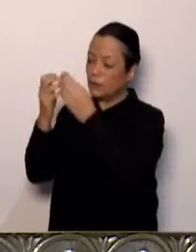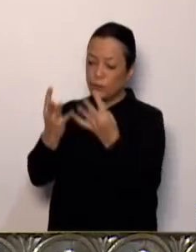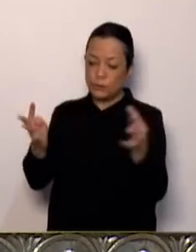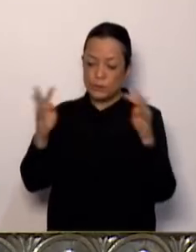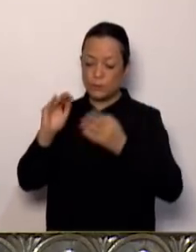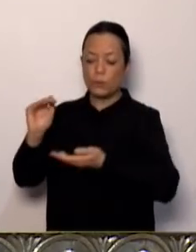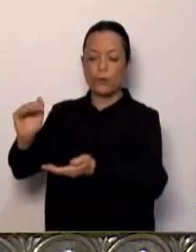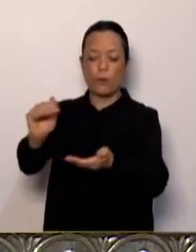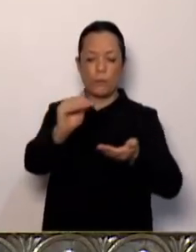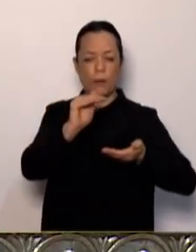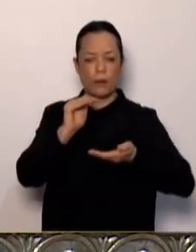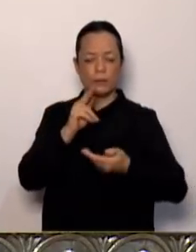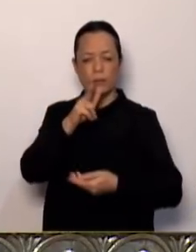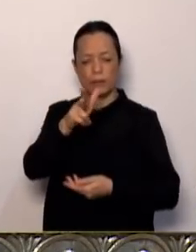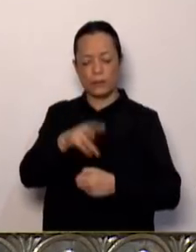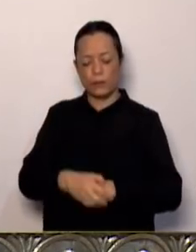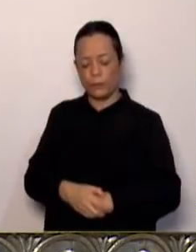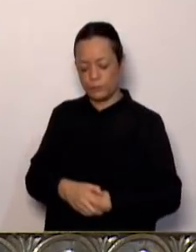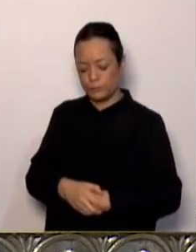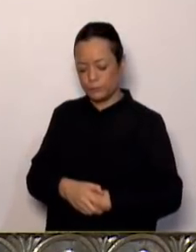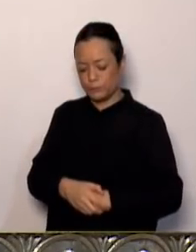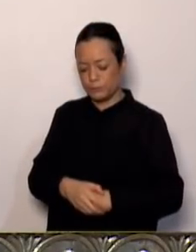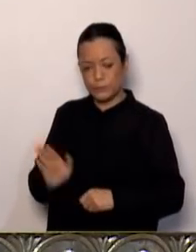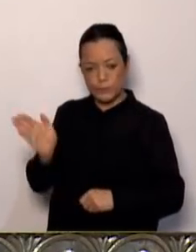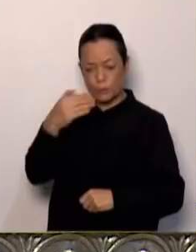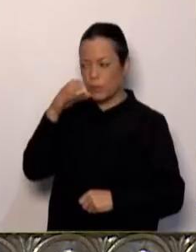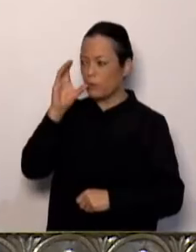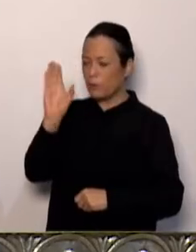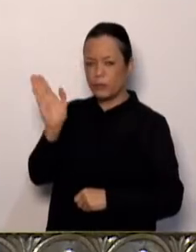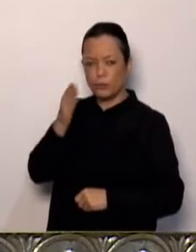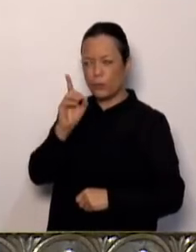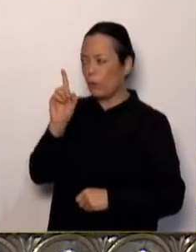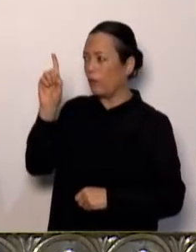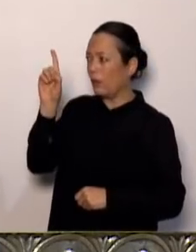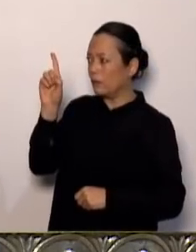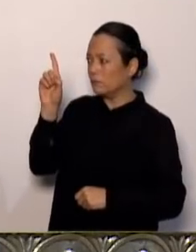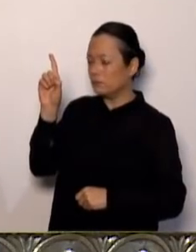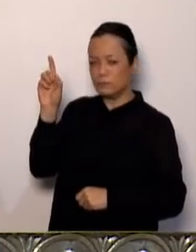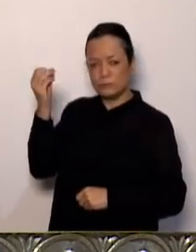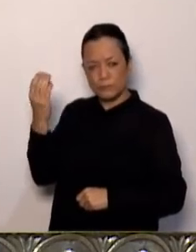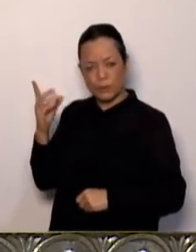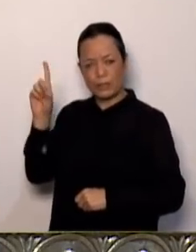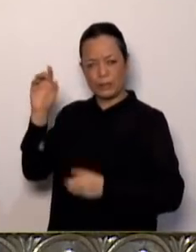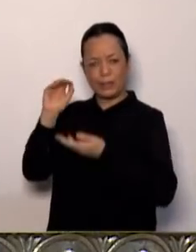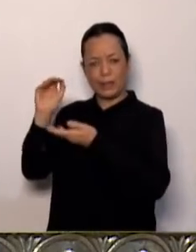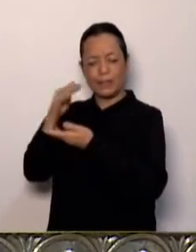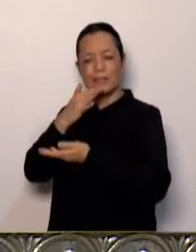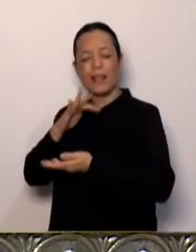sus discípulos diciendo: tomen y beban todos de él, porque este es el cáliz de mi